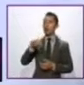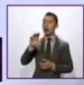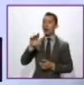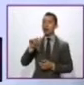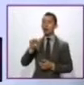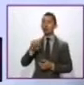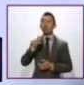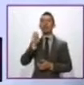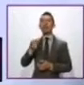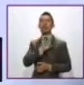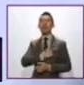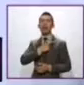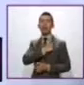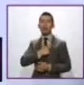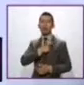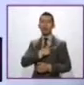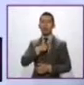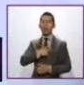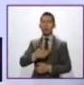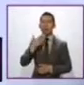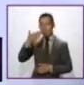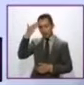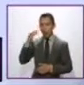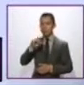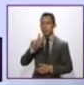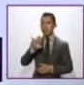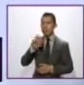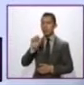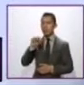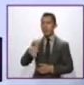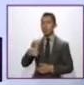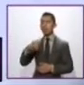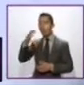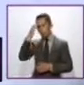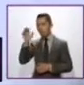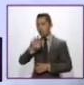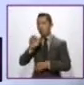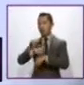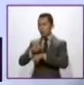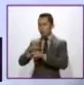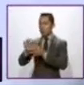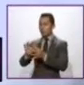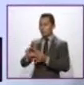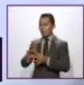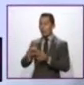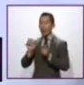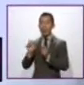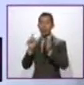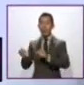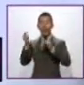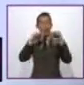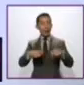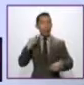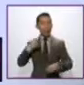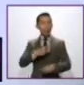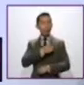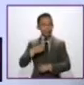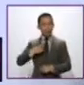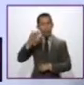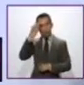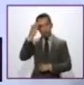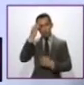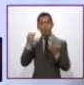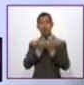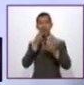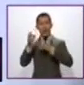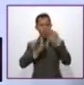mucho gusto que Vietnam sí lo conozcas. Hablas de sus cifras. Me hubiera gustado que así hubieras hablado de Querétaro, que hubieras hecho